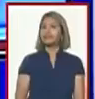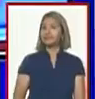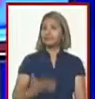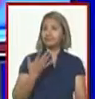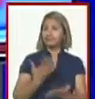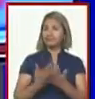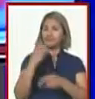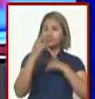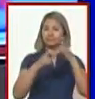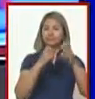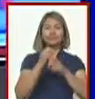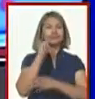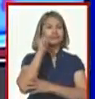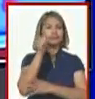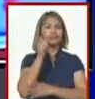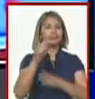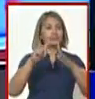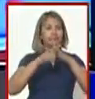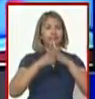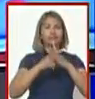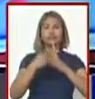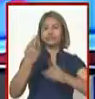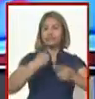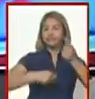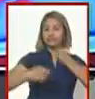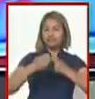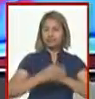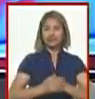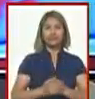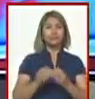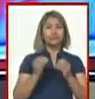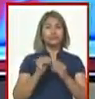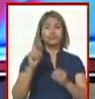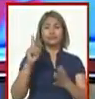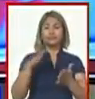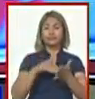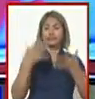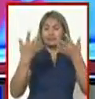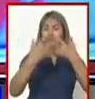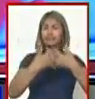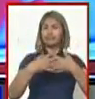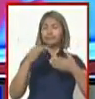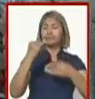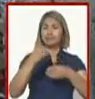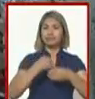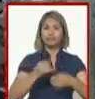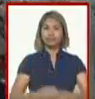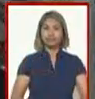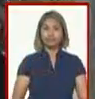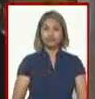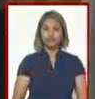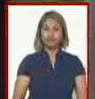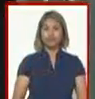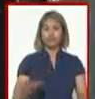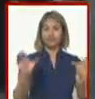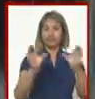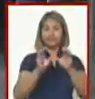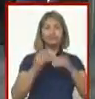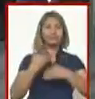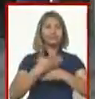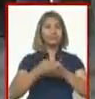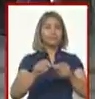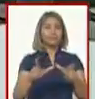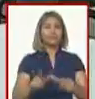Y a propósito de Expo Cruz, mañana arranca la rueda de negocio con más de 1,000 empresas inscritas. La cita será en